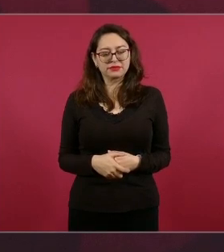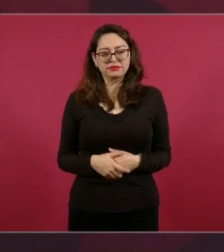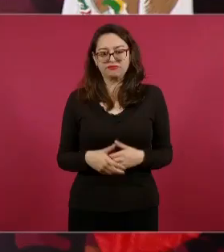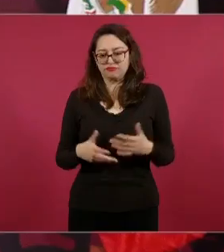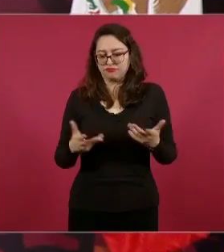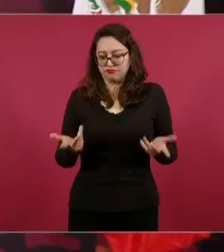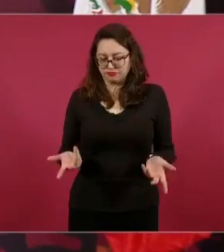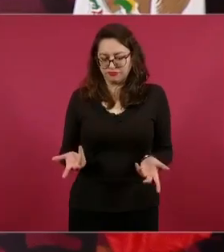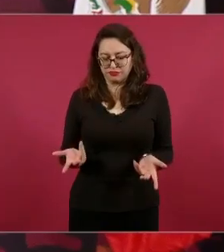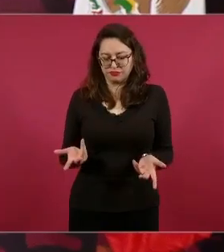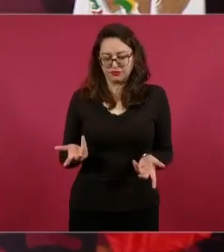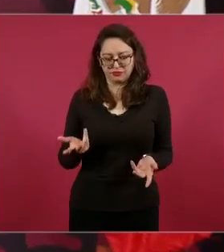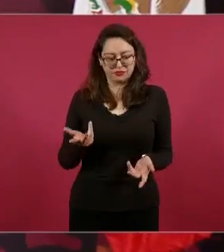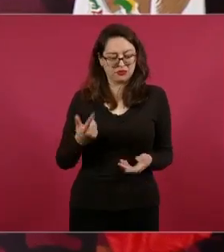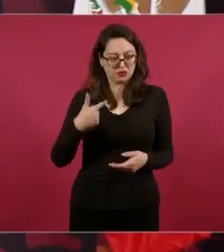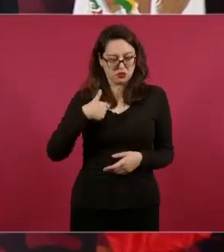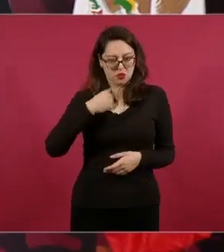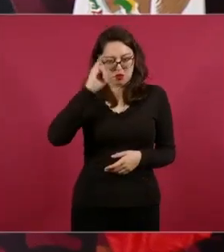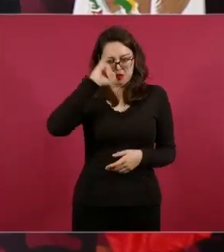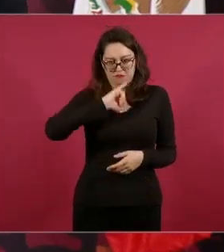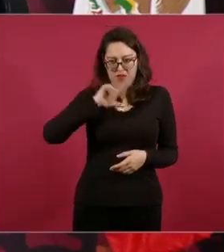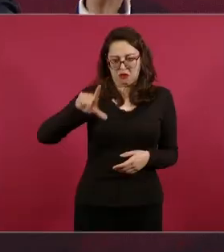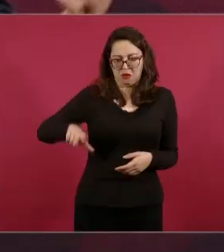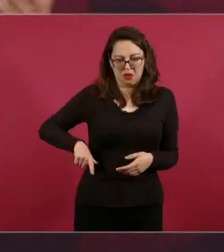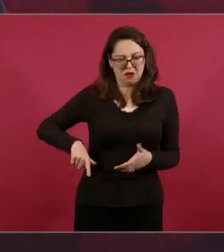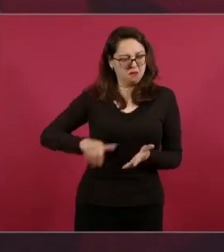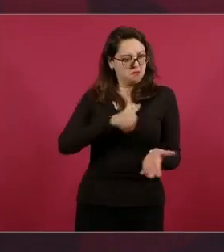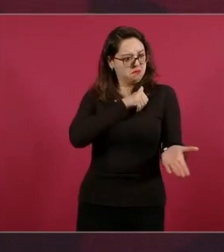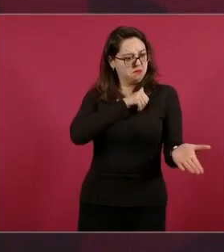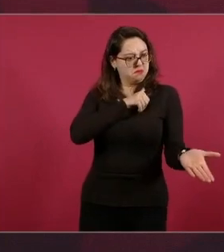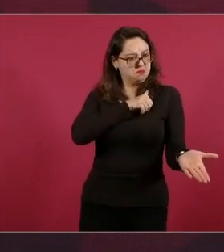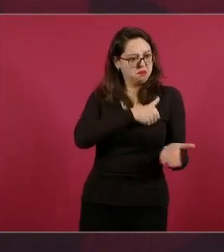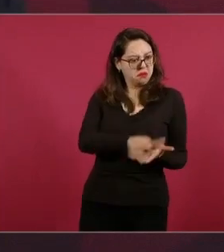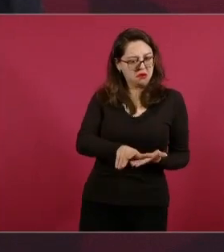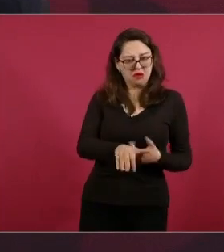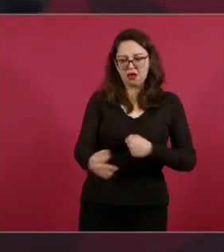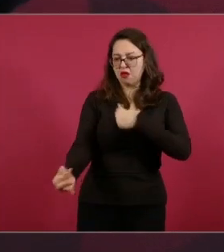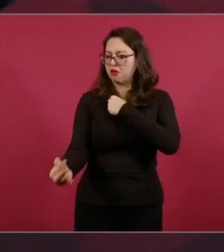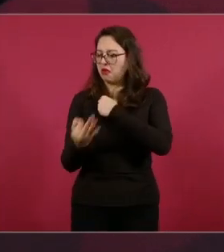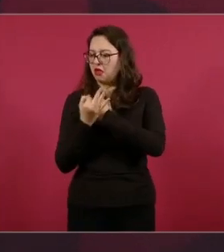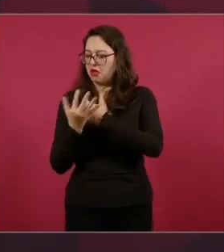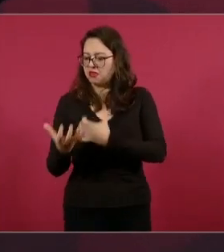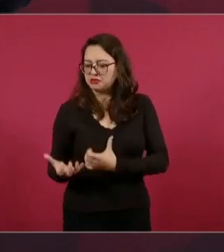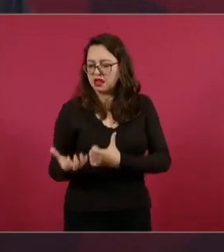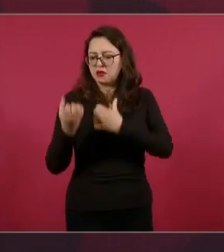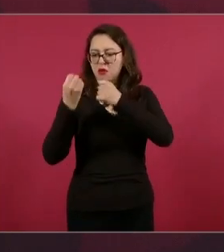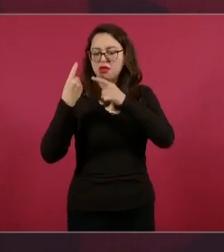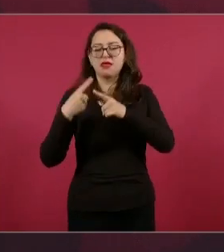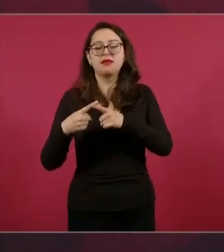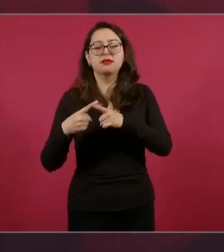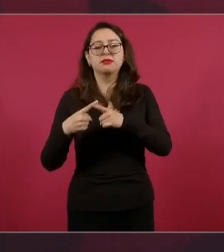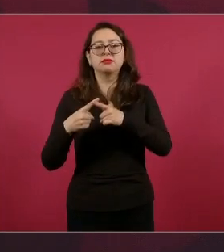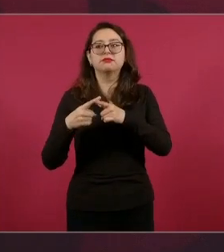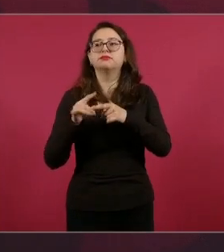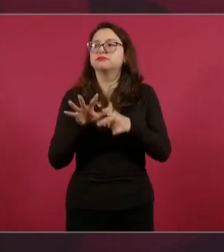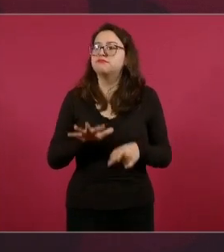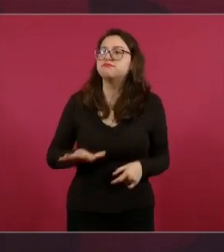me destituyeron, ¿quién me sacó a flote? Cuando fui jefe de gobierno, el pueblo.